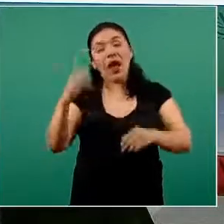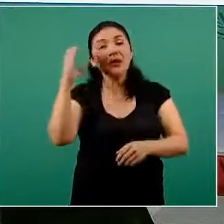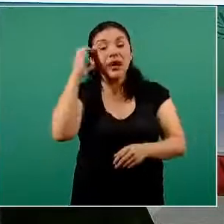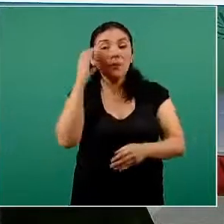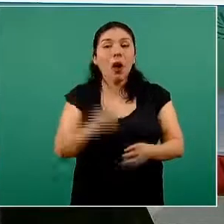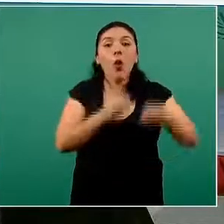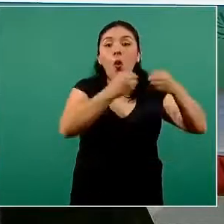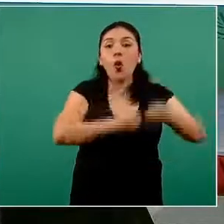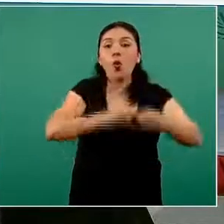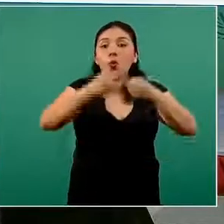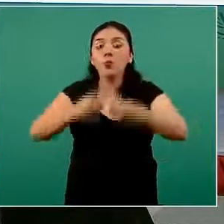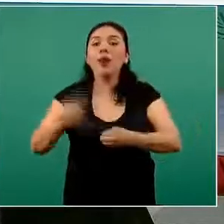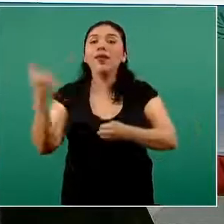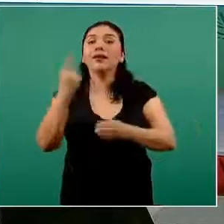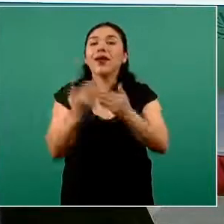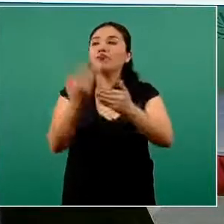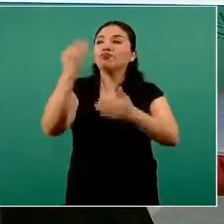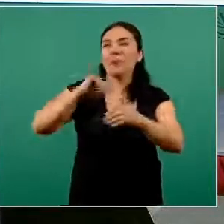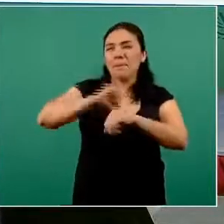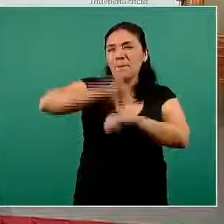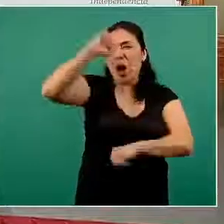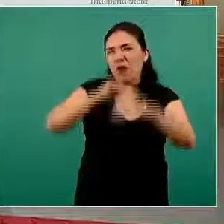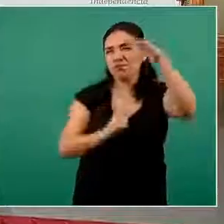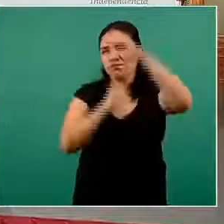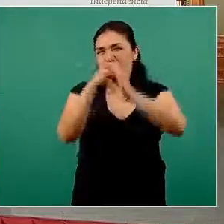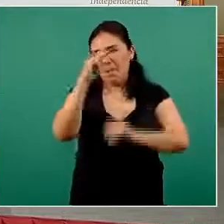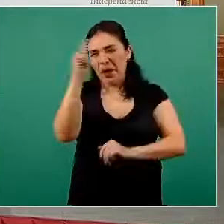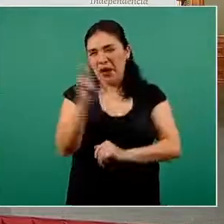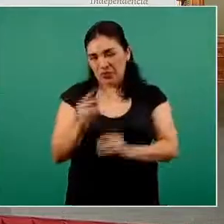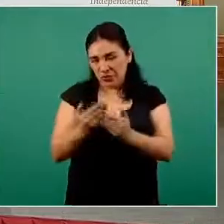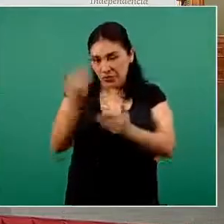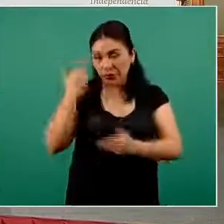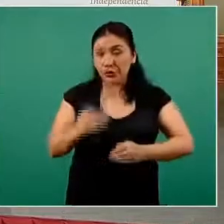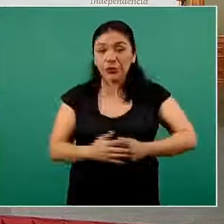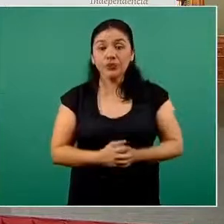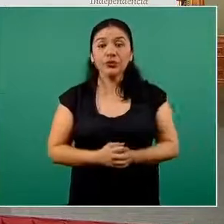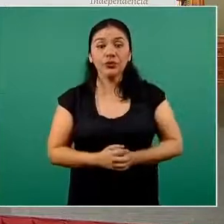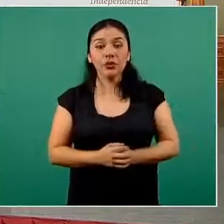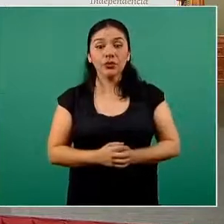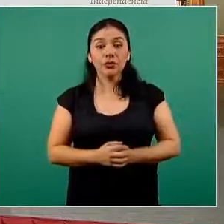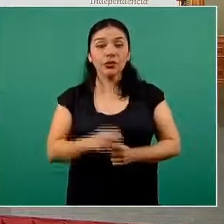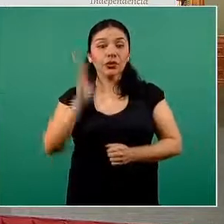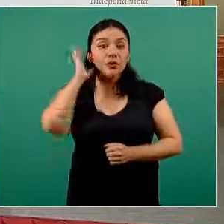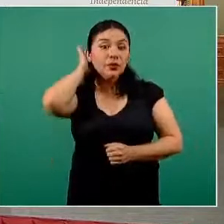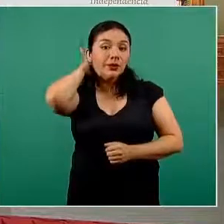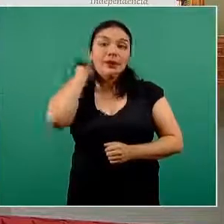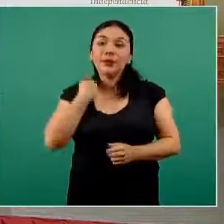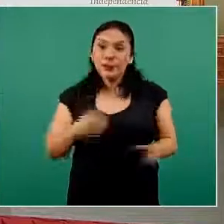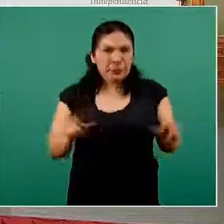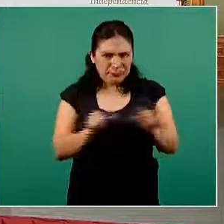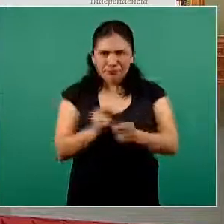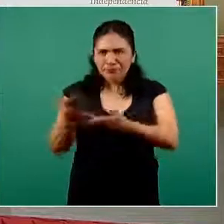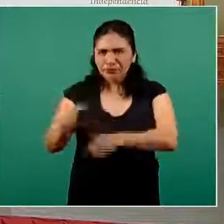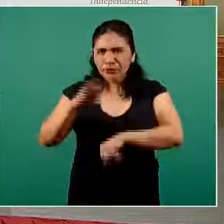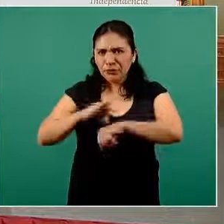camas ocupadas con respecto al pico epidémico. Doctor López-Gatell.